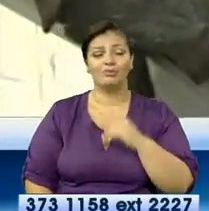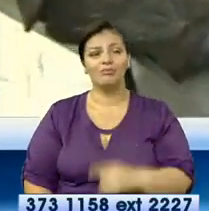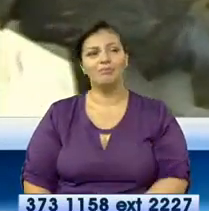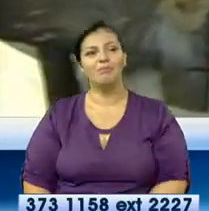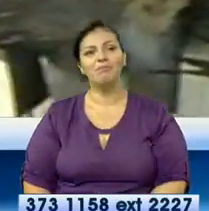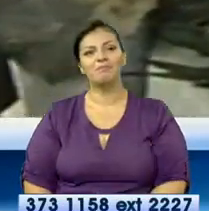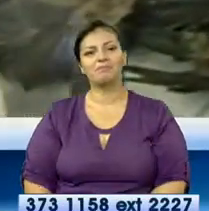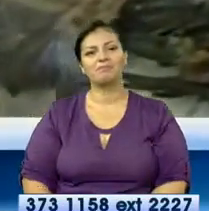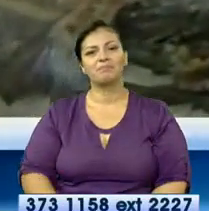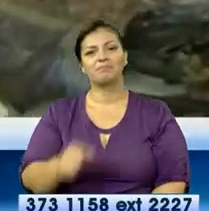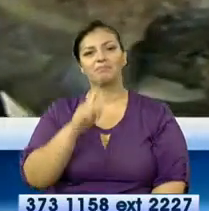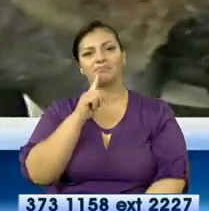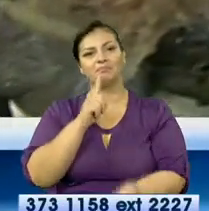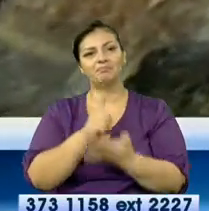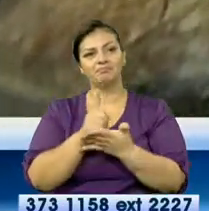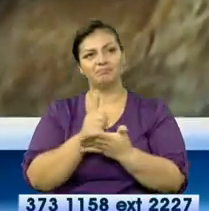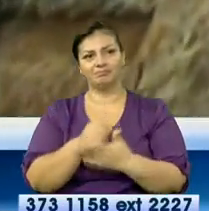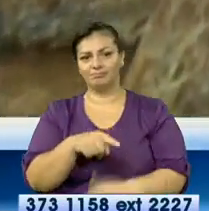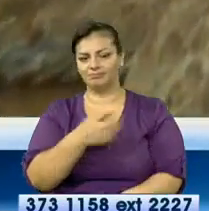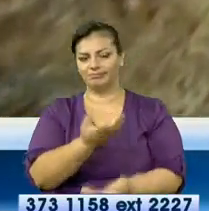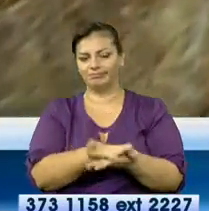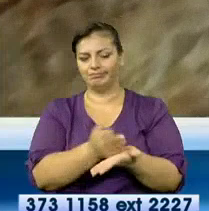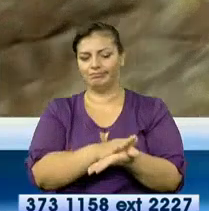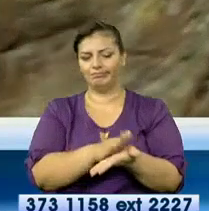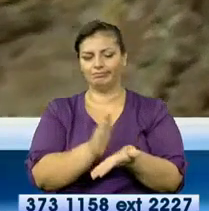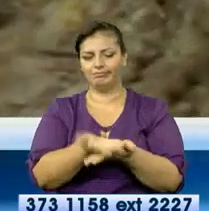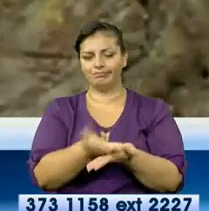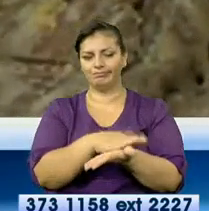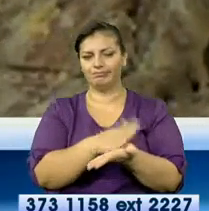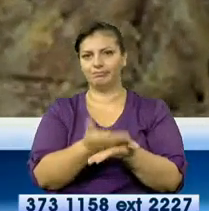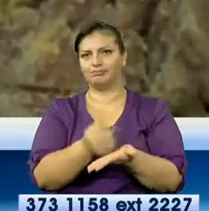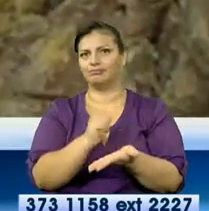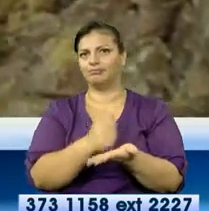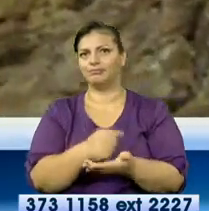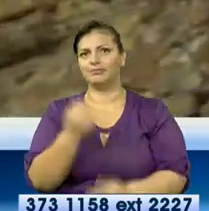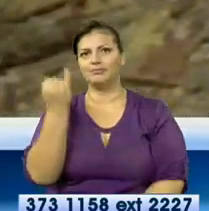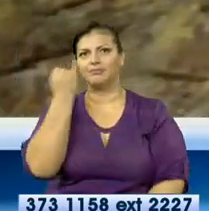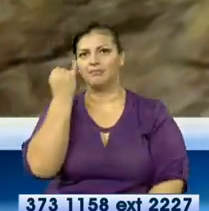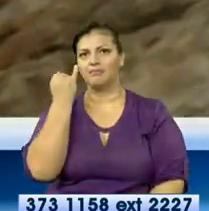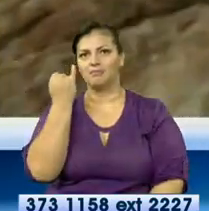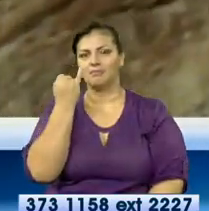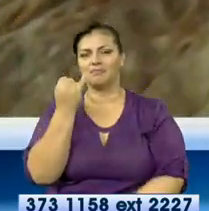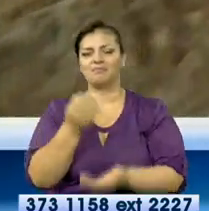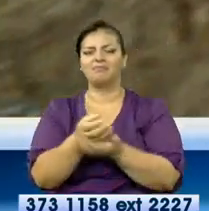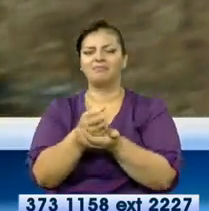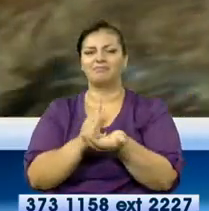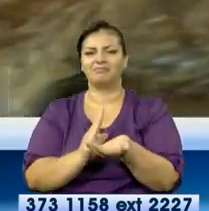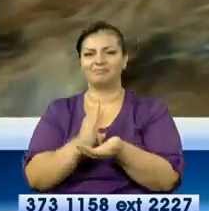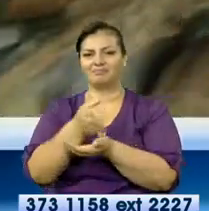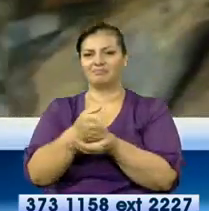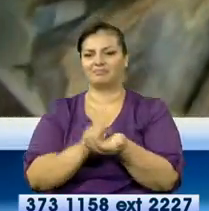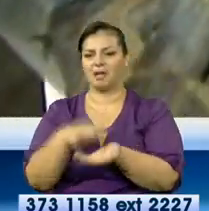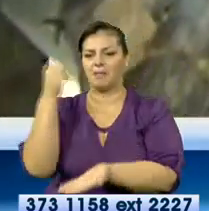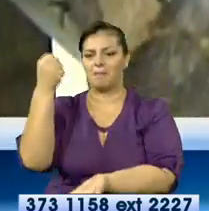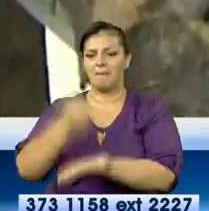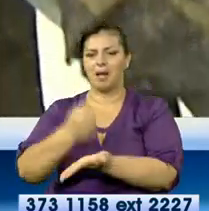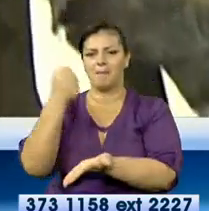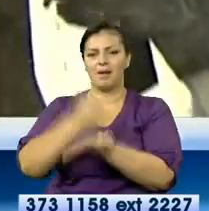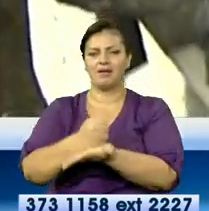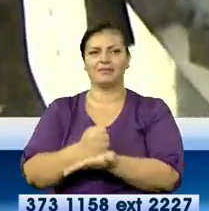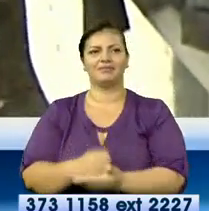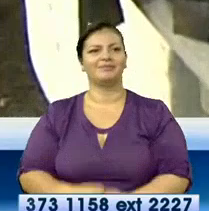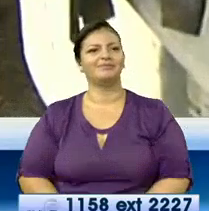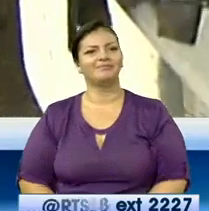Exacto frito riquísimo frico frito muy delicioso con unos patacones deliciosos es riquísimo pero me me agrada que ahora lo salen también Muchísimas gracias